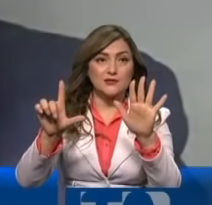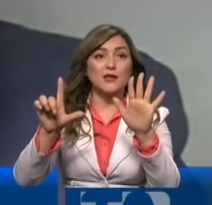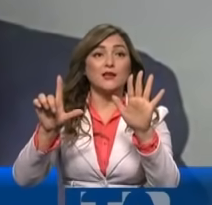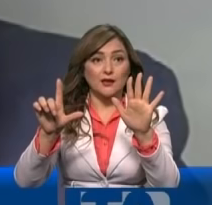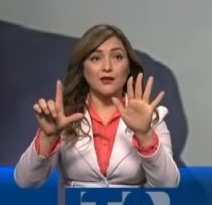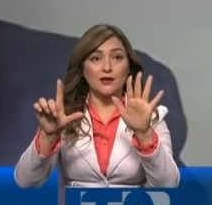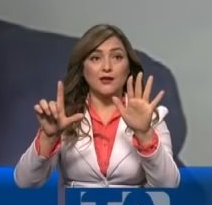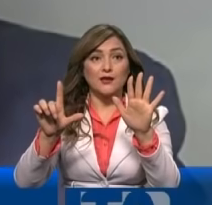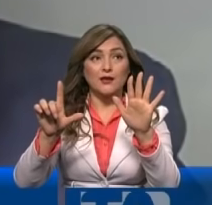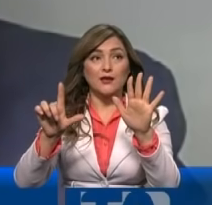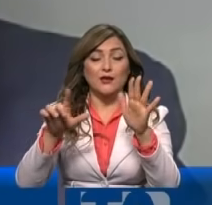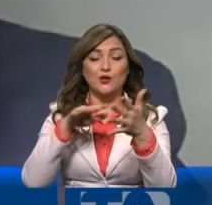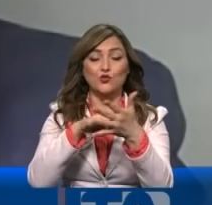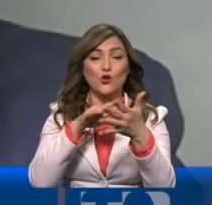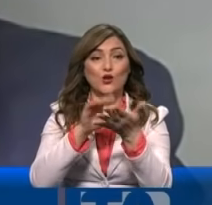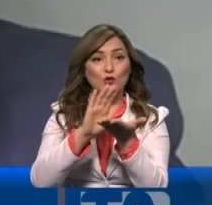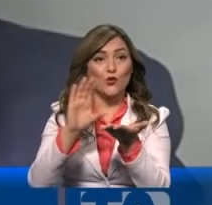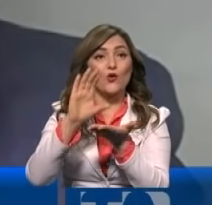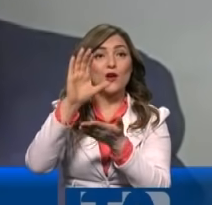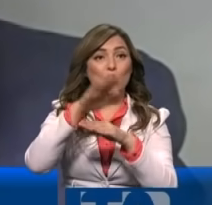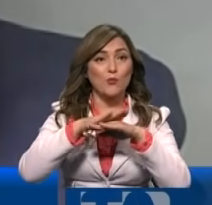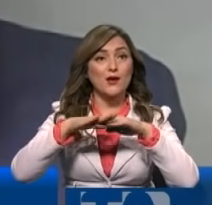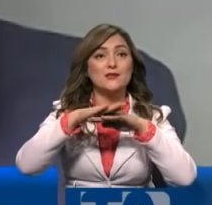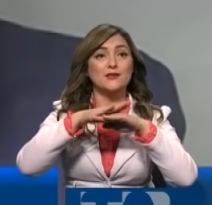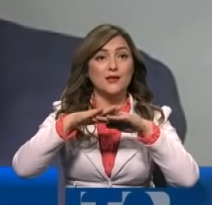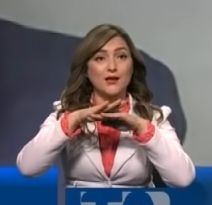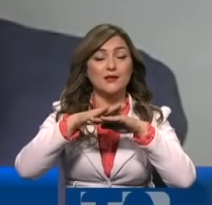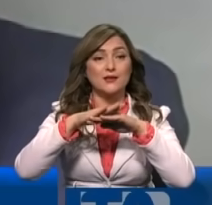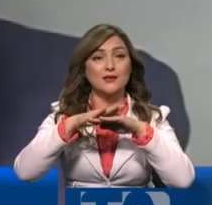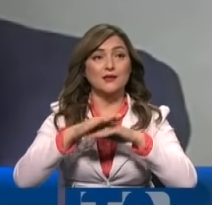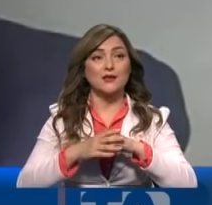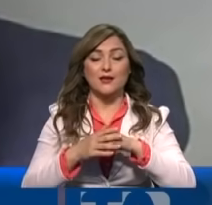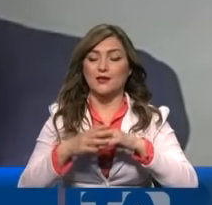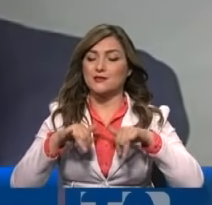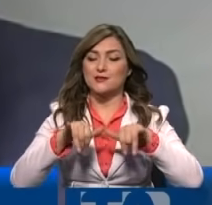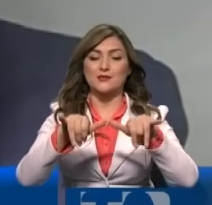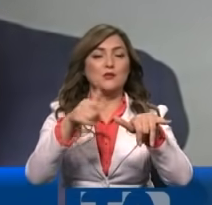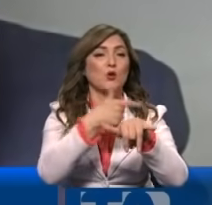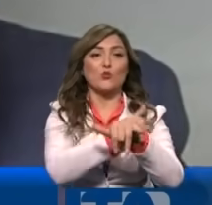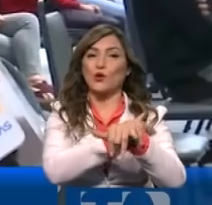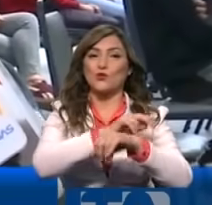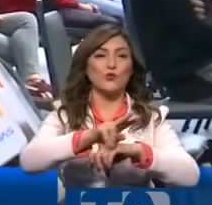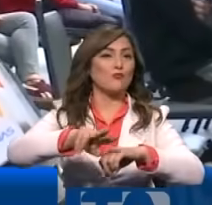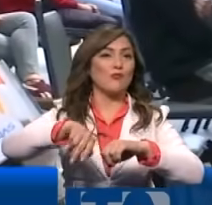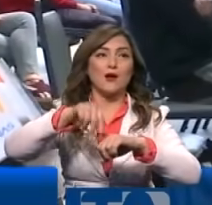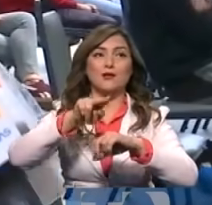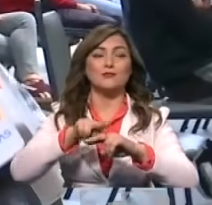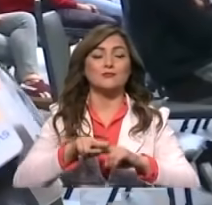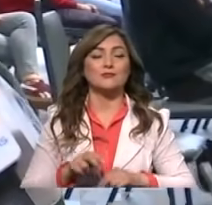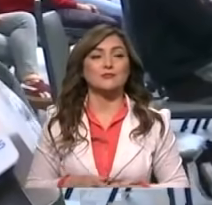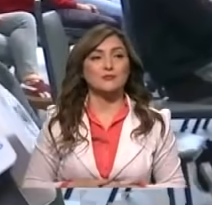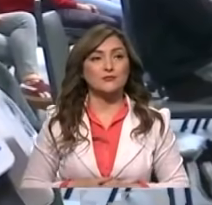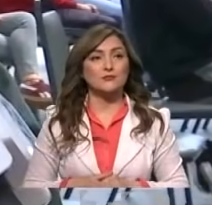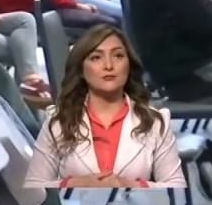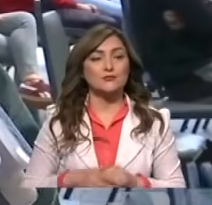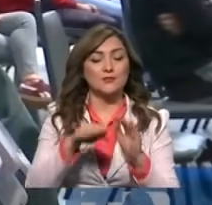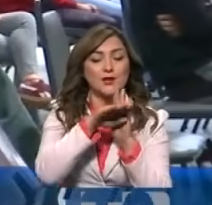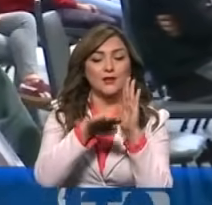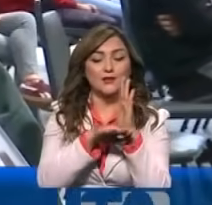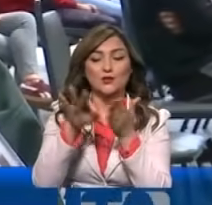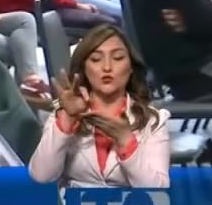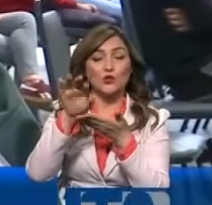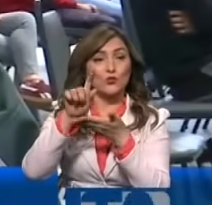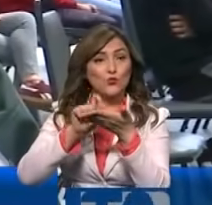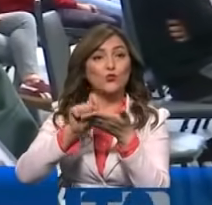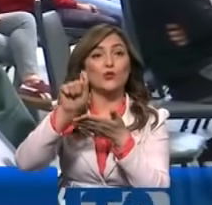que están escolarizados, estudiantes de bachillerato, que se siguen vacunando normalmente. Envían listados de la zonal que son